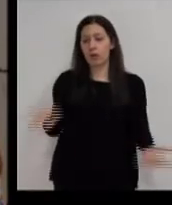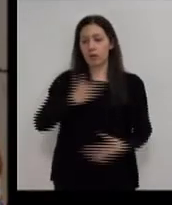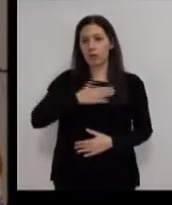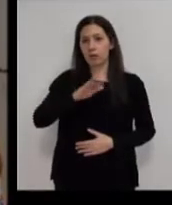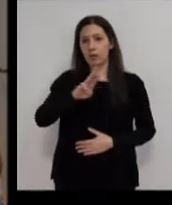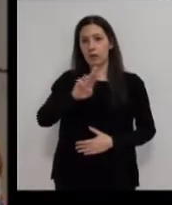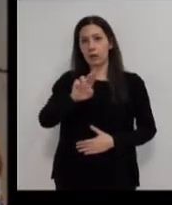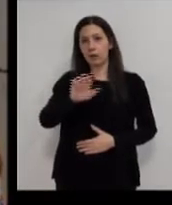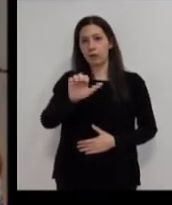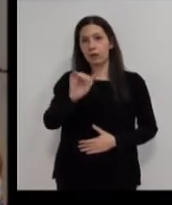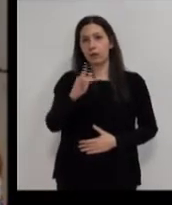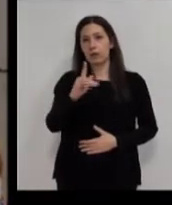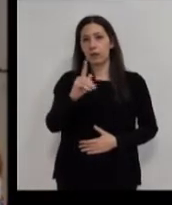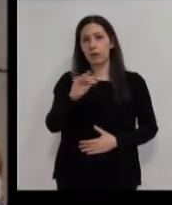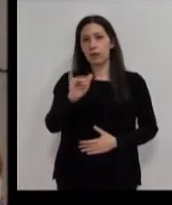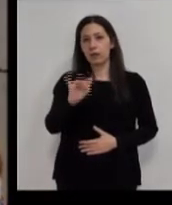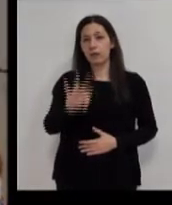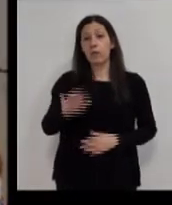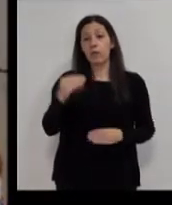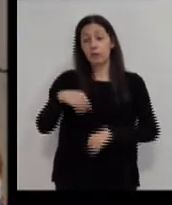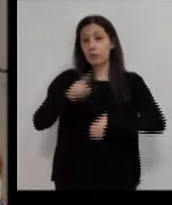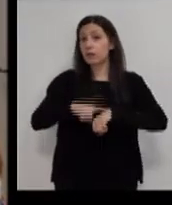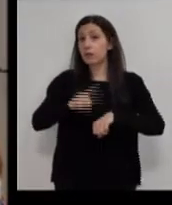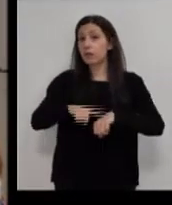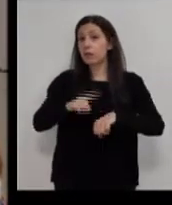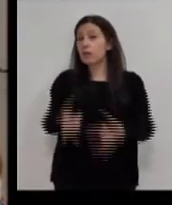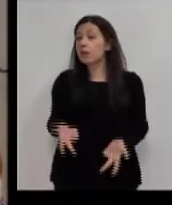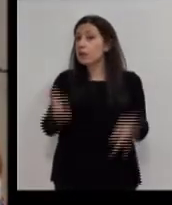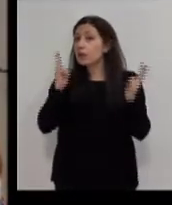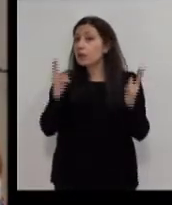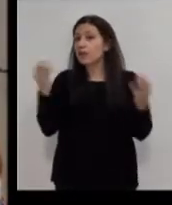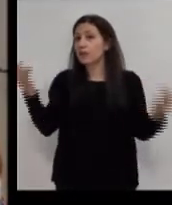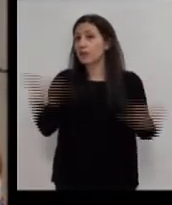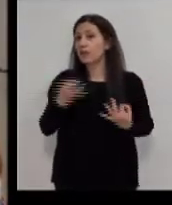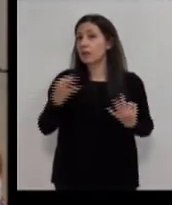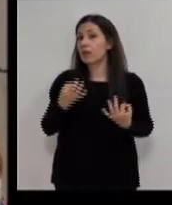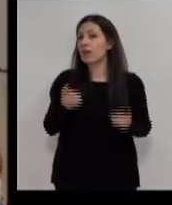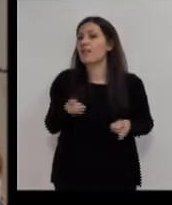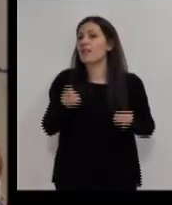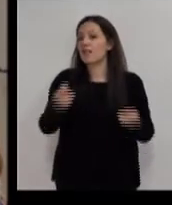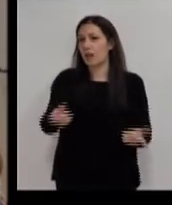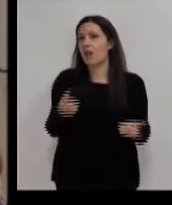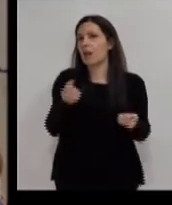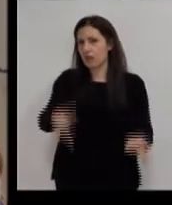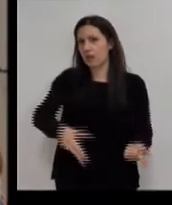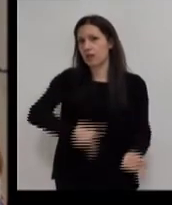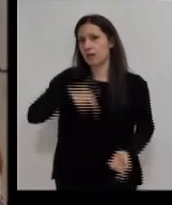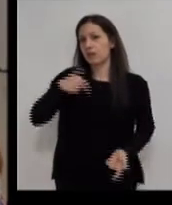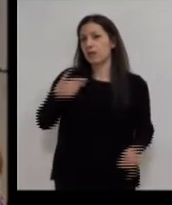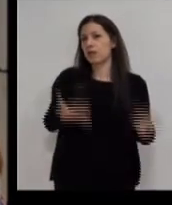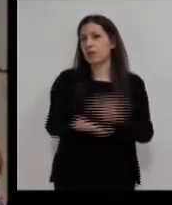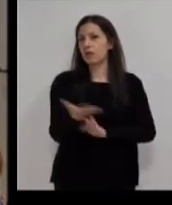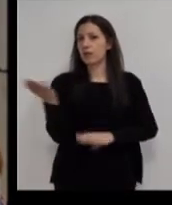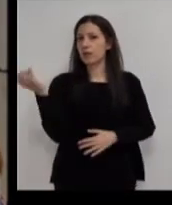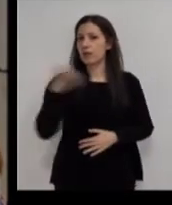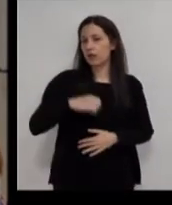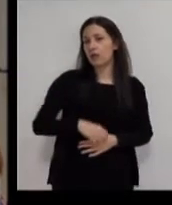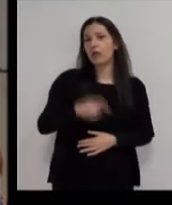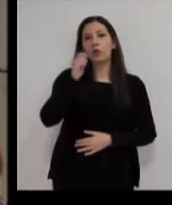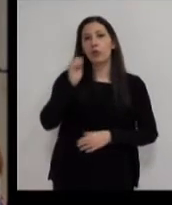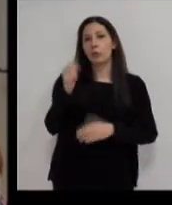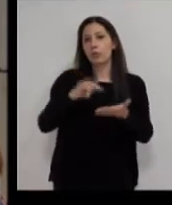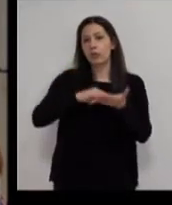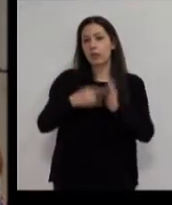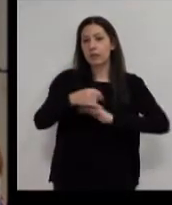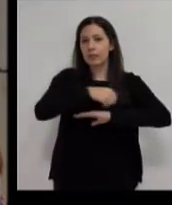especialización en información turística es Prediv, pero nos permite al mismo paso las TIC ser generalizadores,